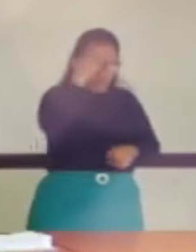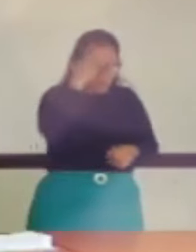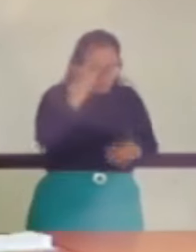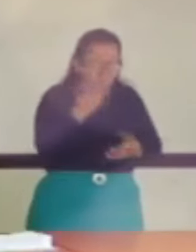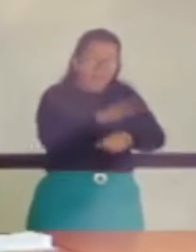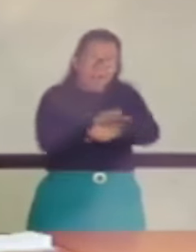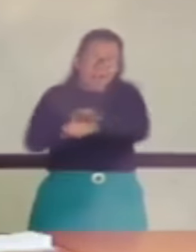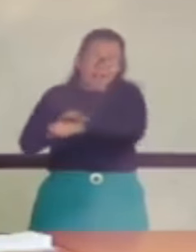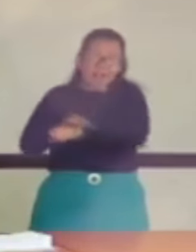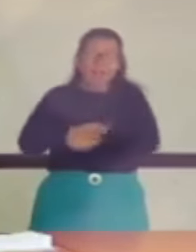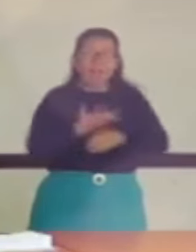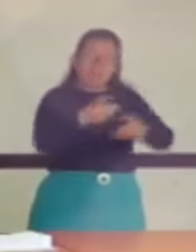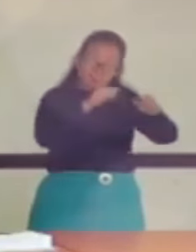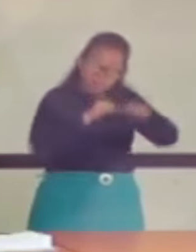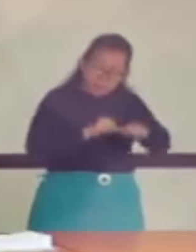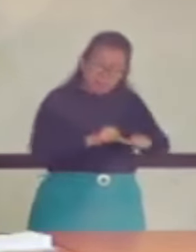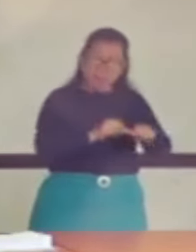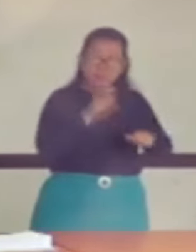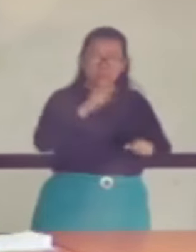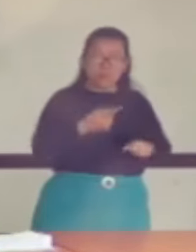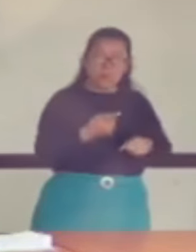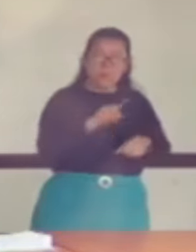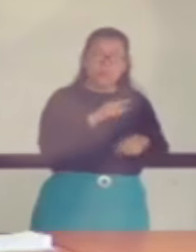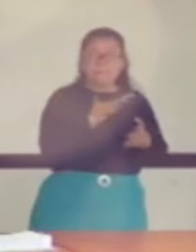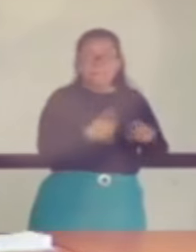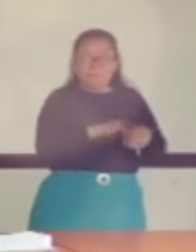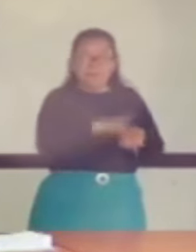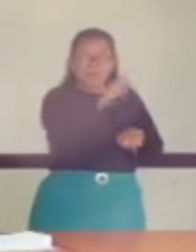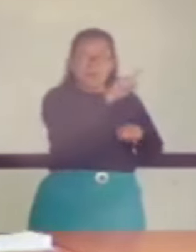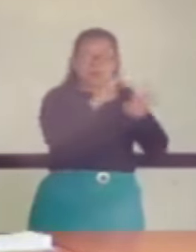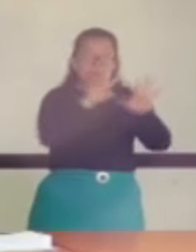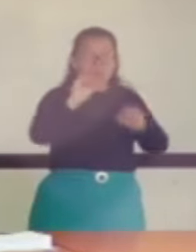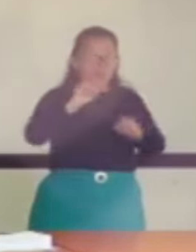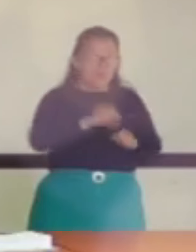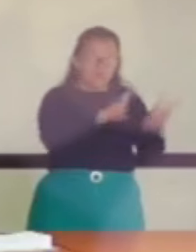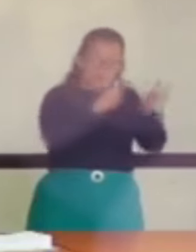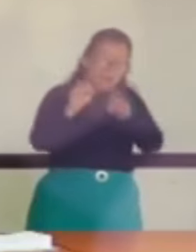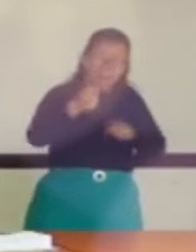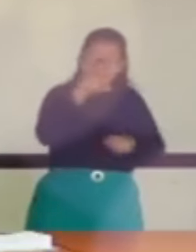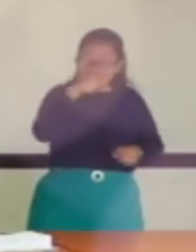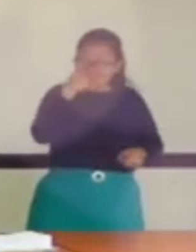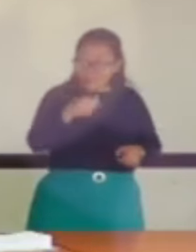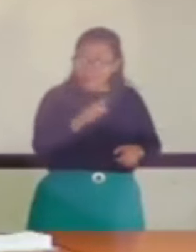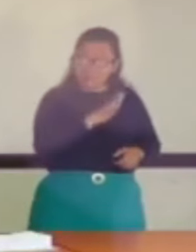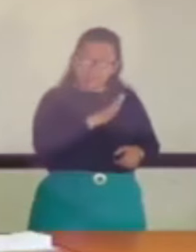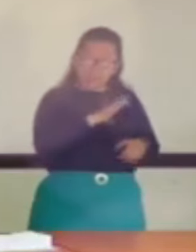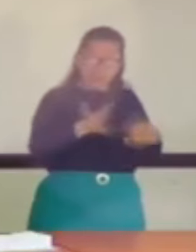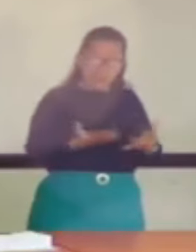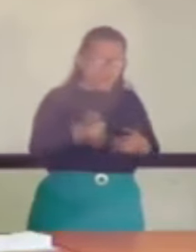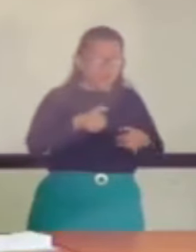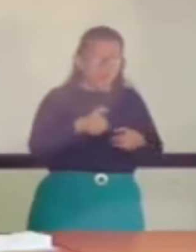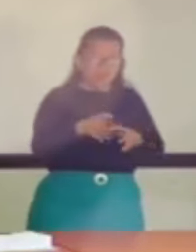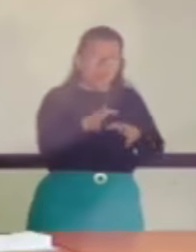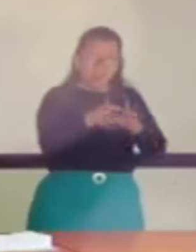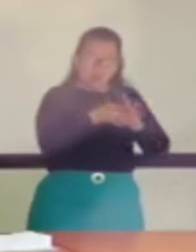el seguimiento a una de las más de 170 denuncias por casos de corrupción que ha presentado el